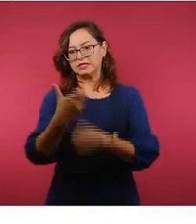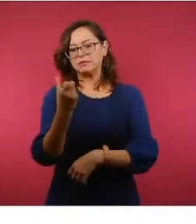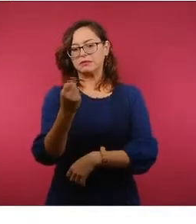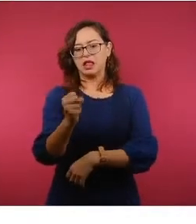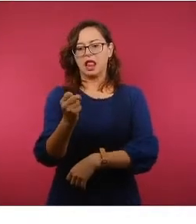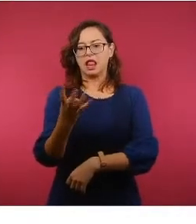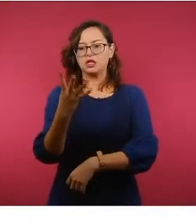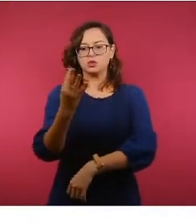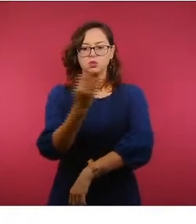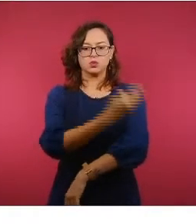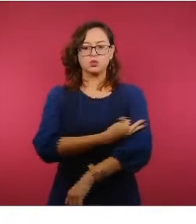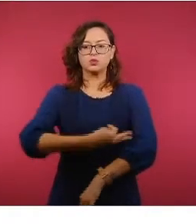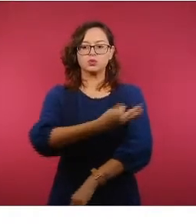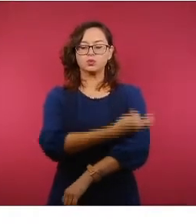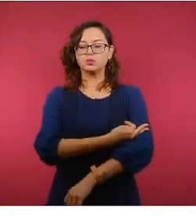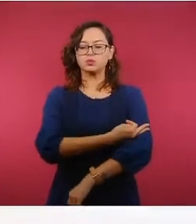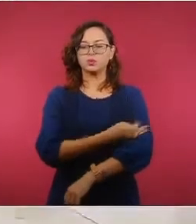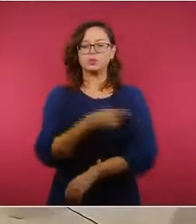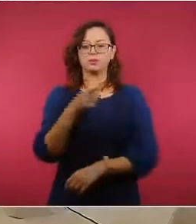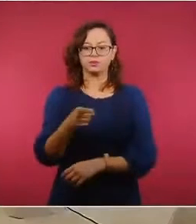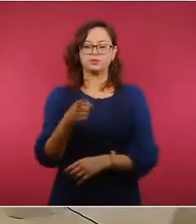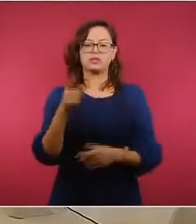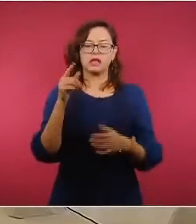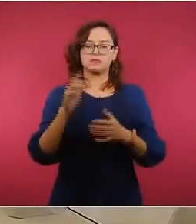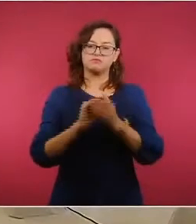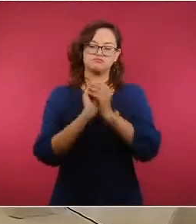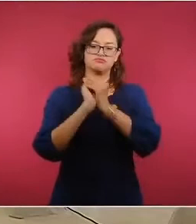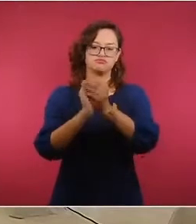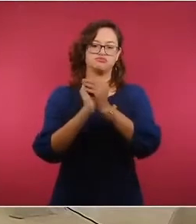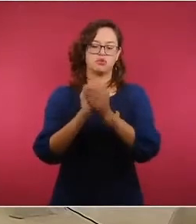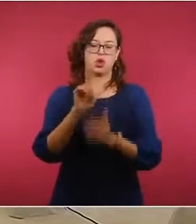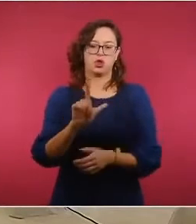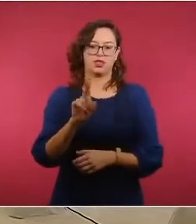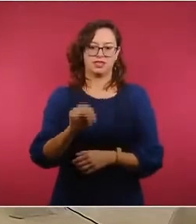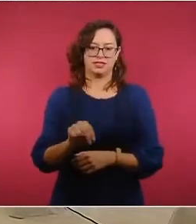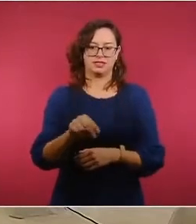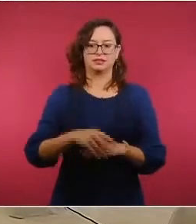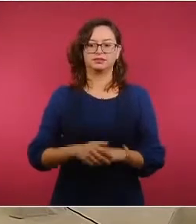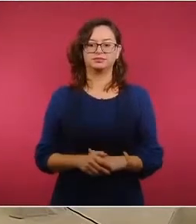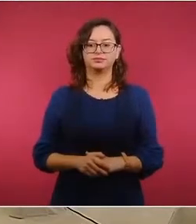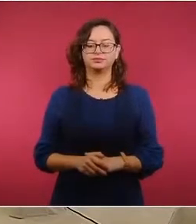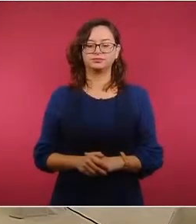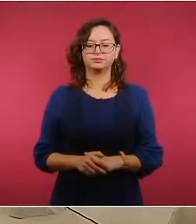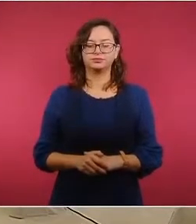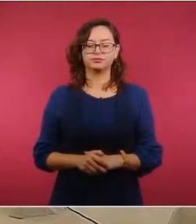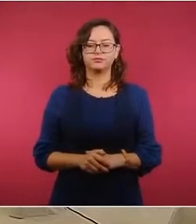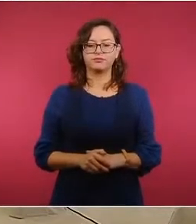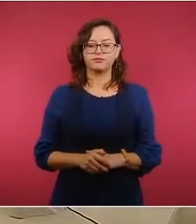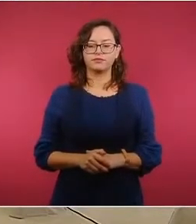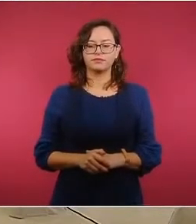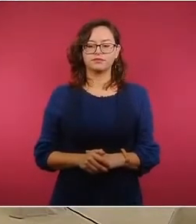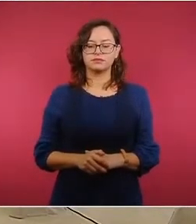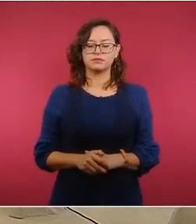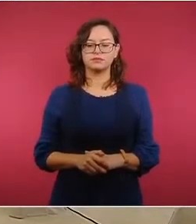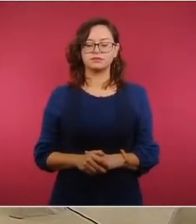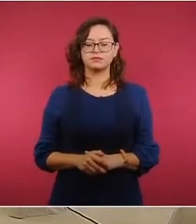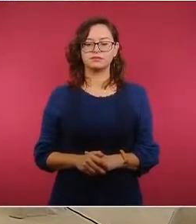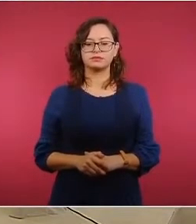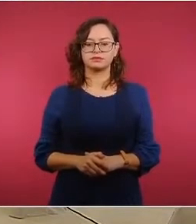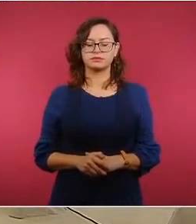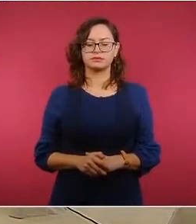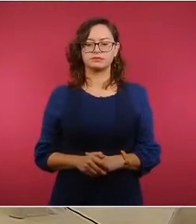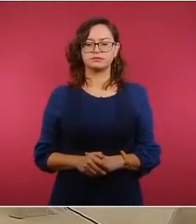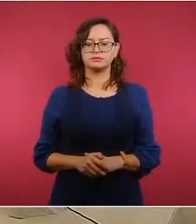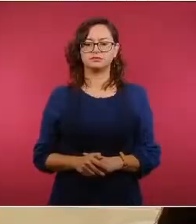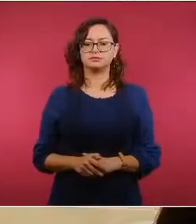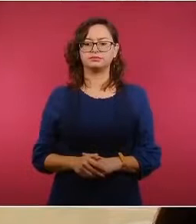4 de la tarde en la Lotería Nacional. La siguiente, por favor. Los ingresos del gran